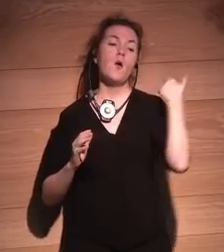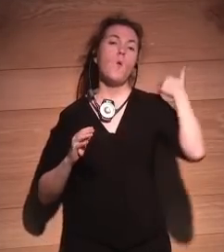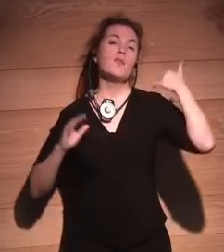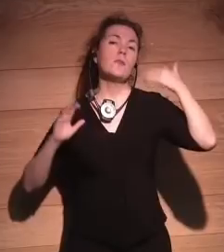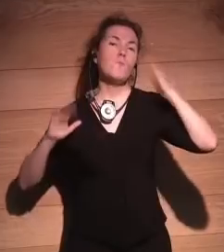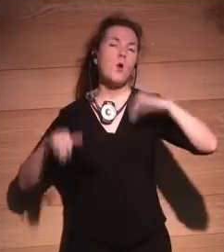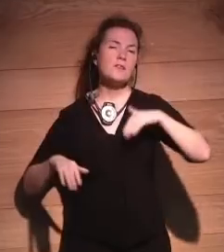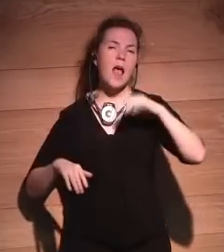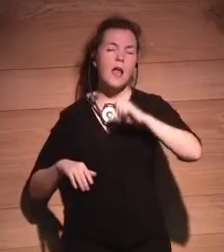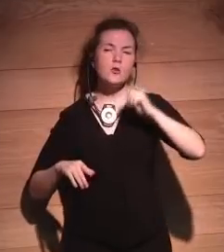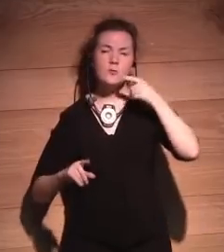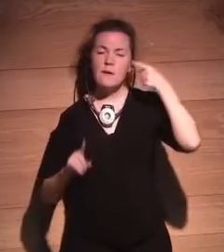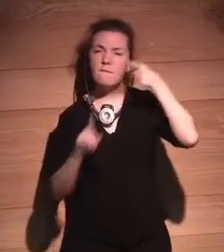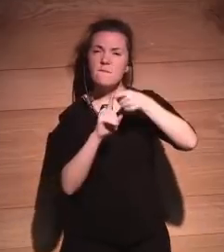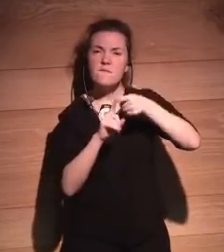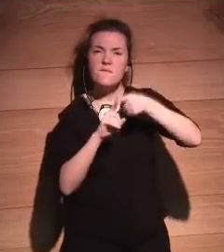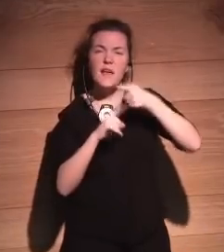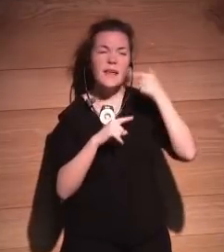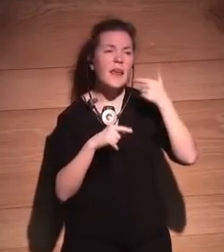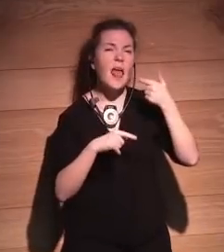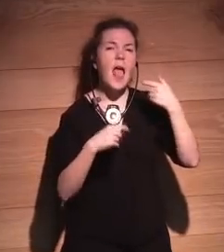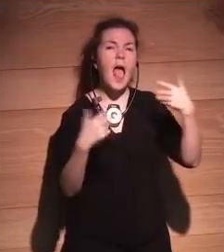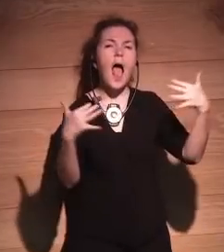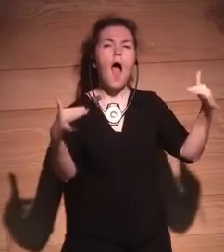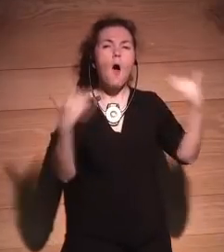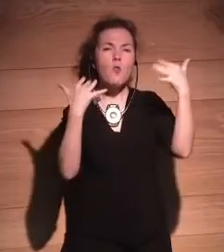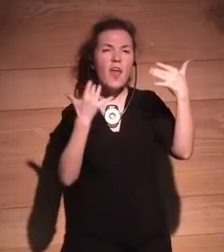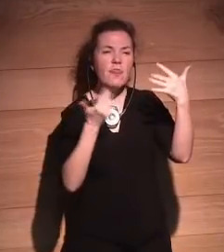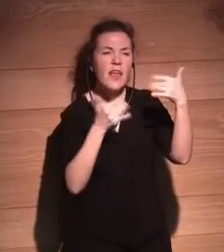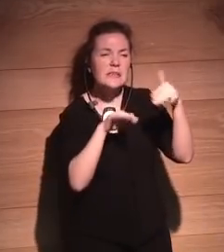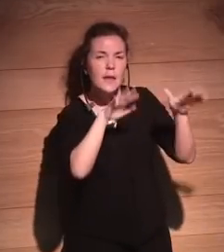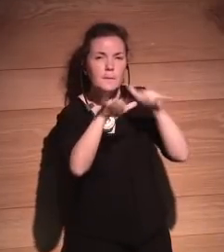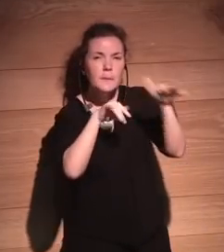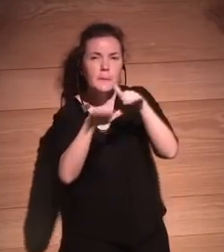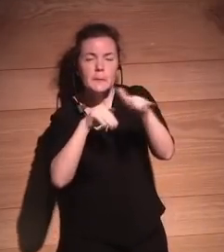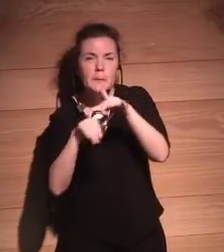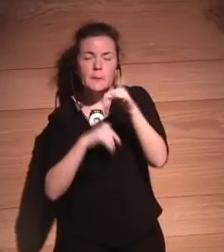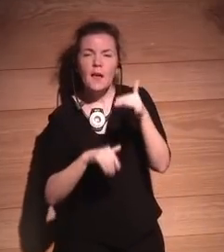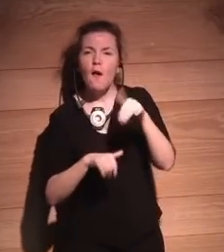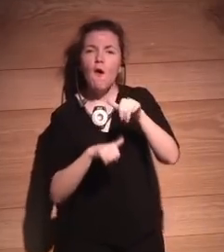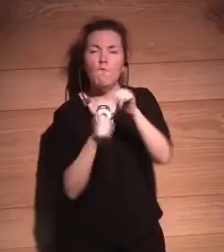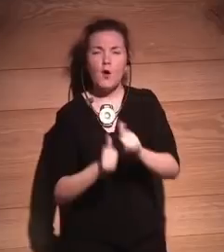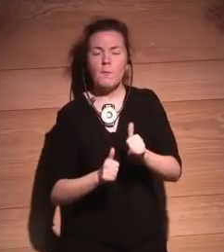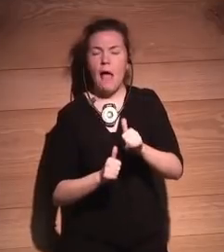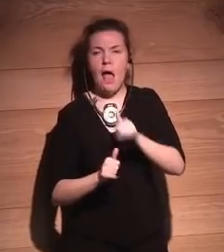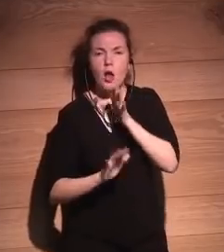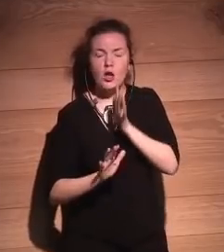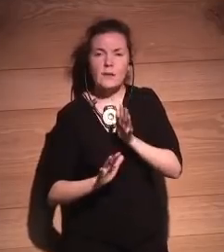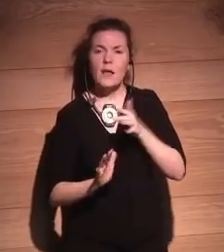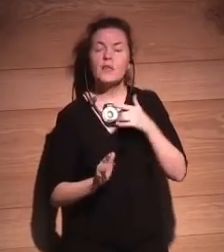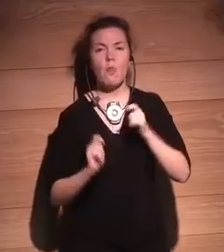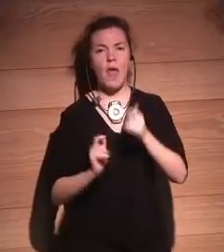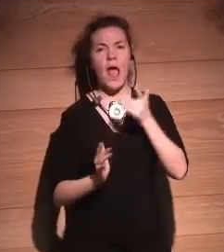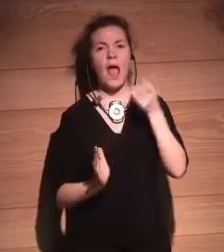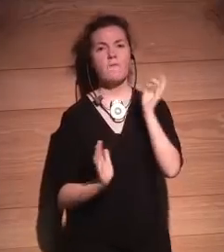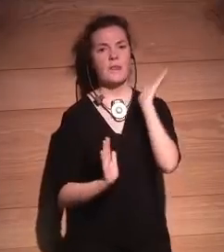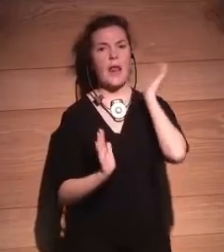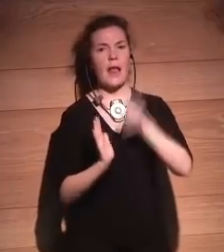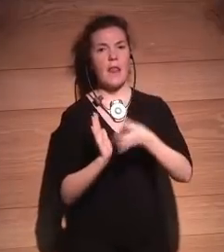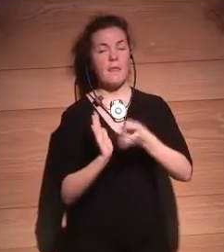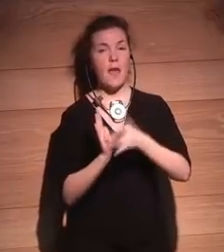se han centrado en perseguir audiencias de manera quizá un poco desesperada, y eso ha afectado a la calidad, y muchos medios